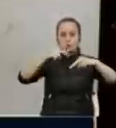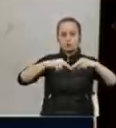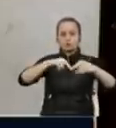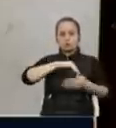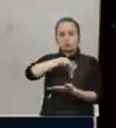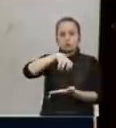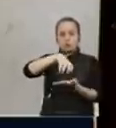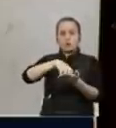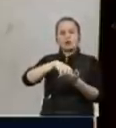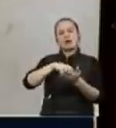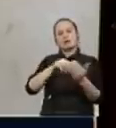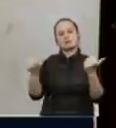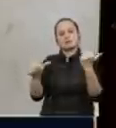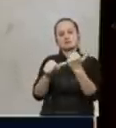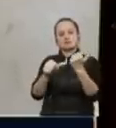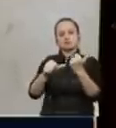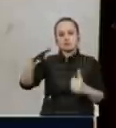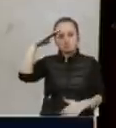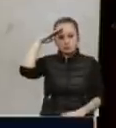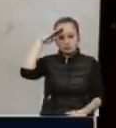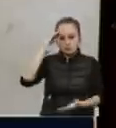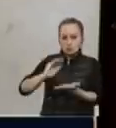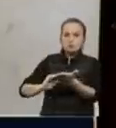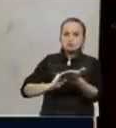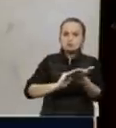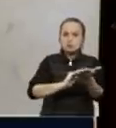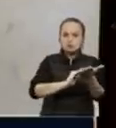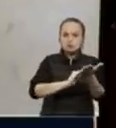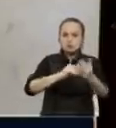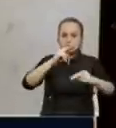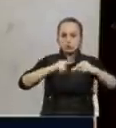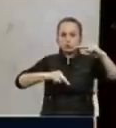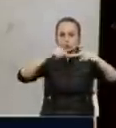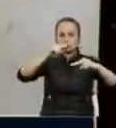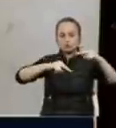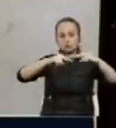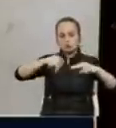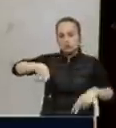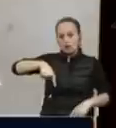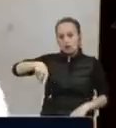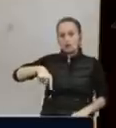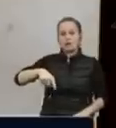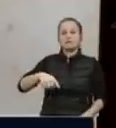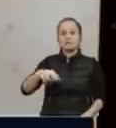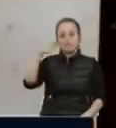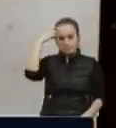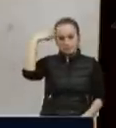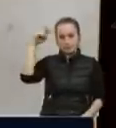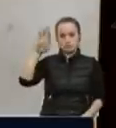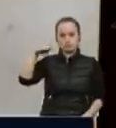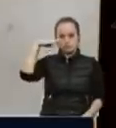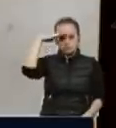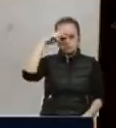suboficiales. Mantenimiento de las escuelas para soldados profesionales.